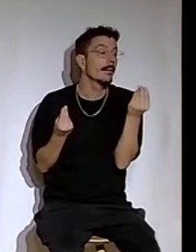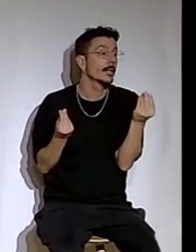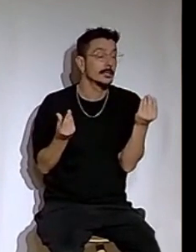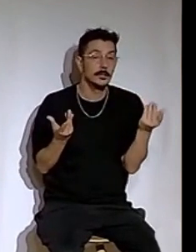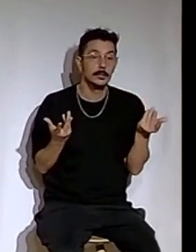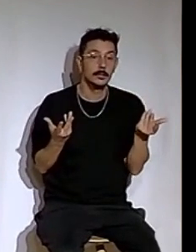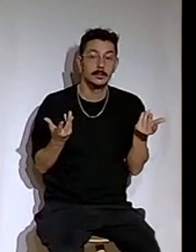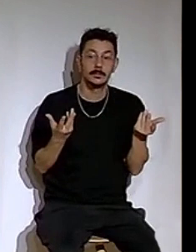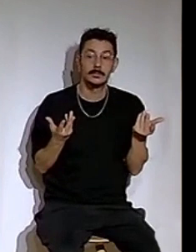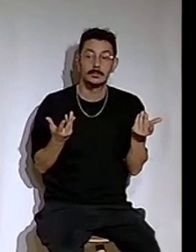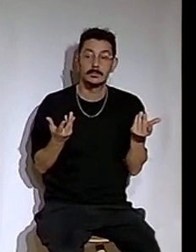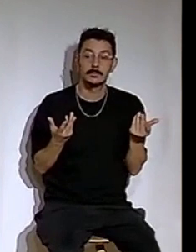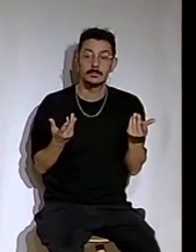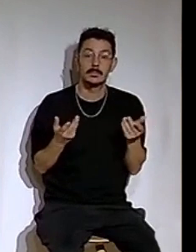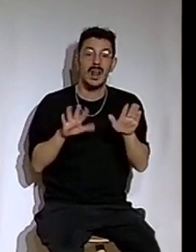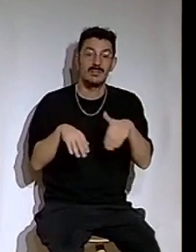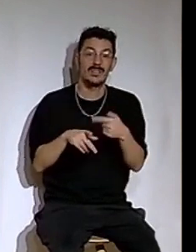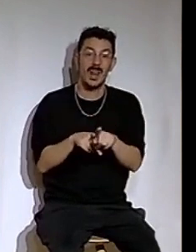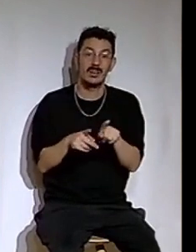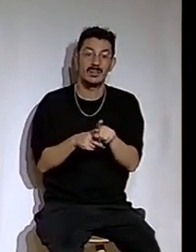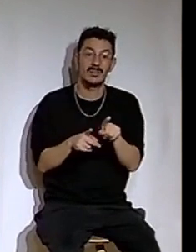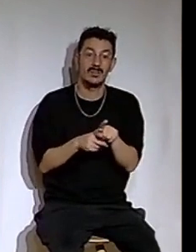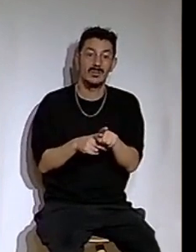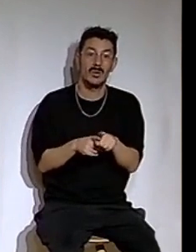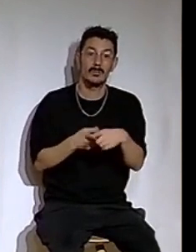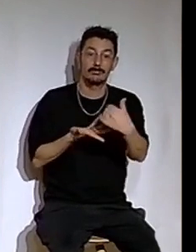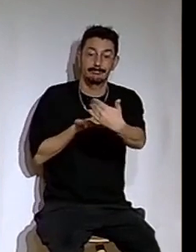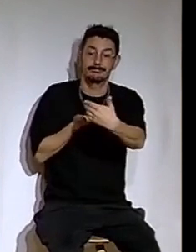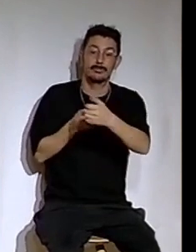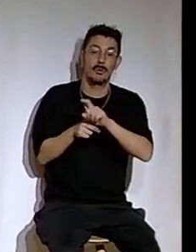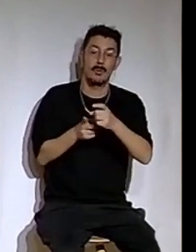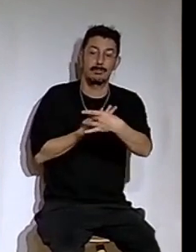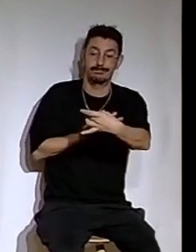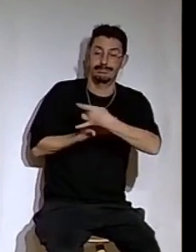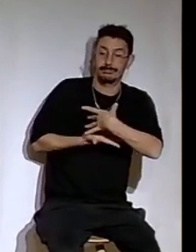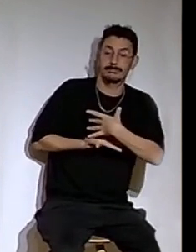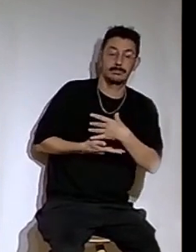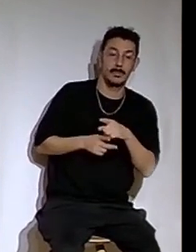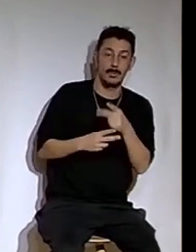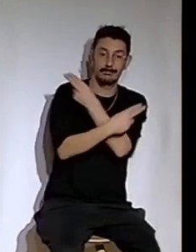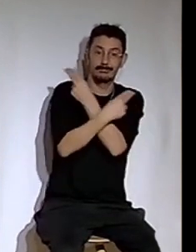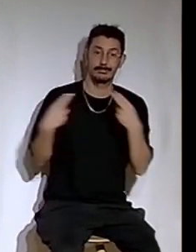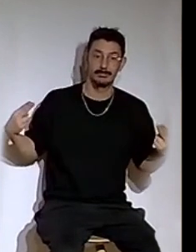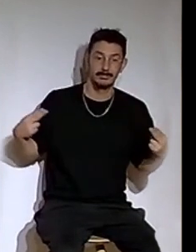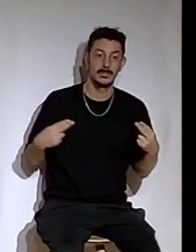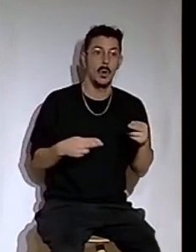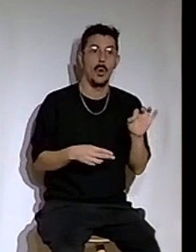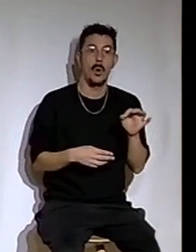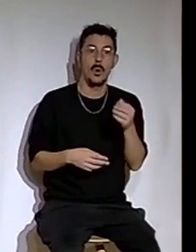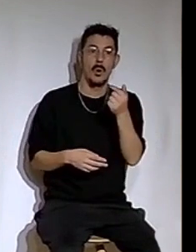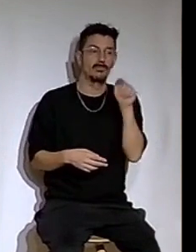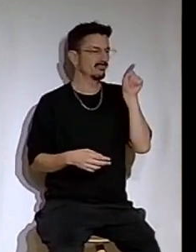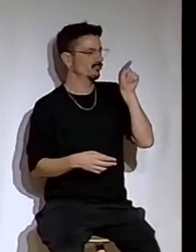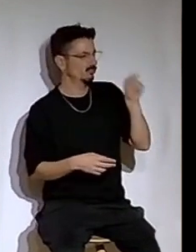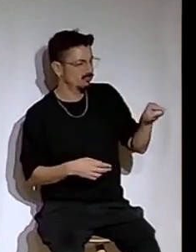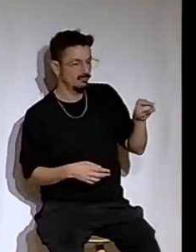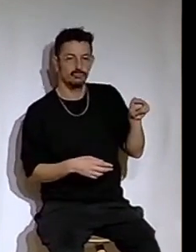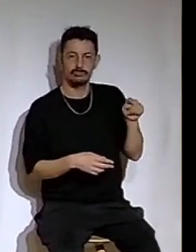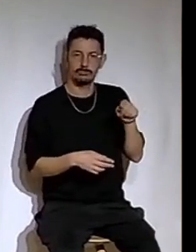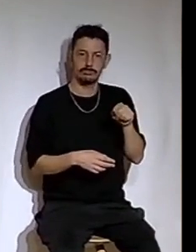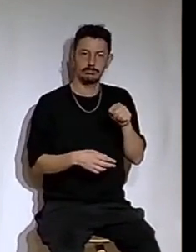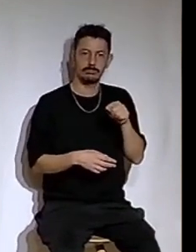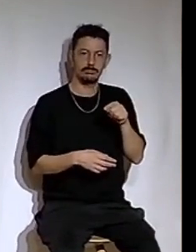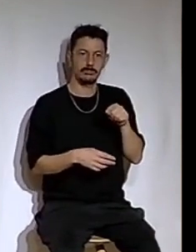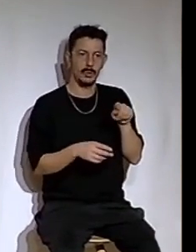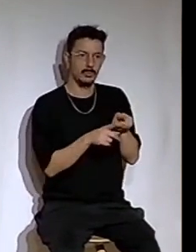como herejes históricamente no Y como estos estos discursos son completamente opuesto